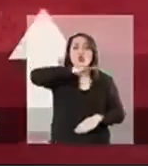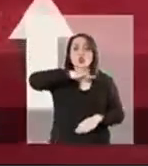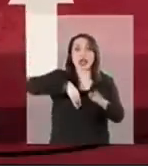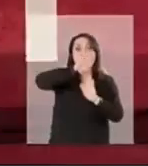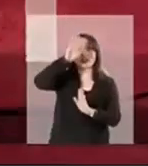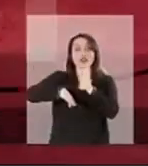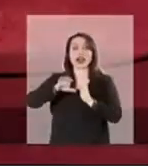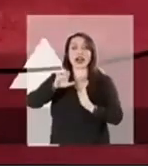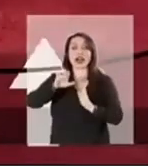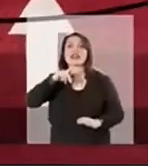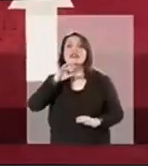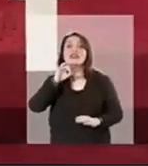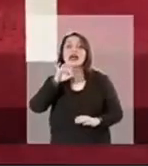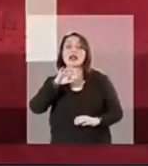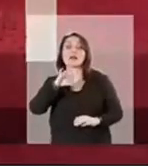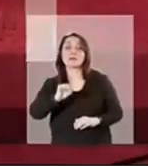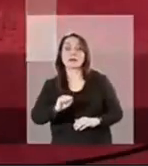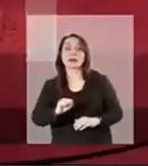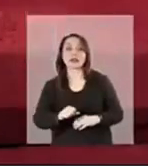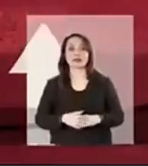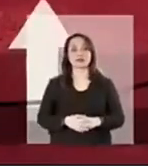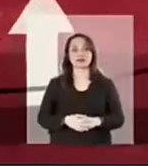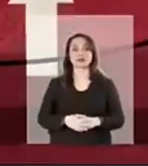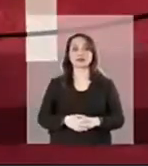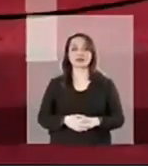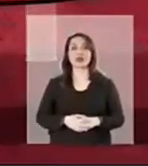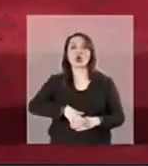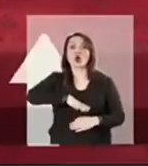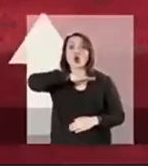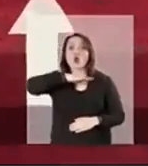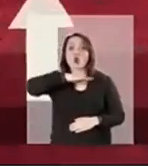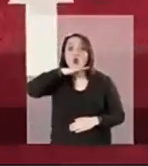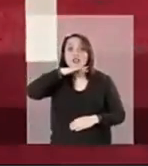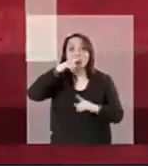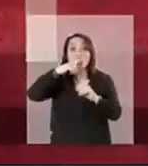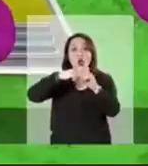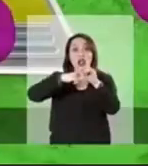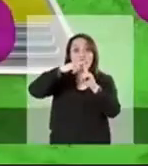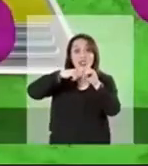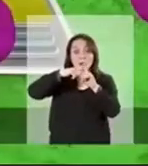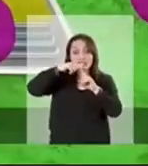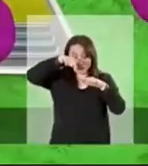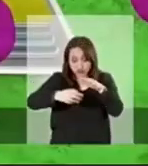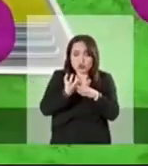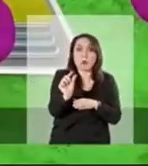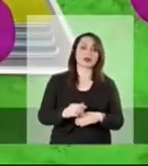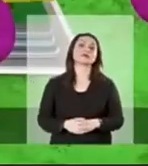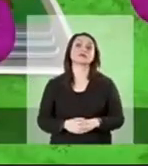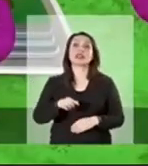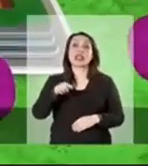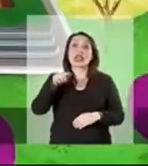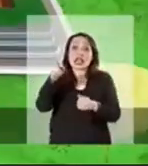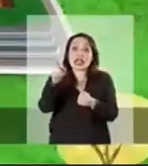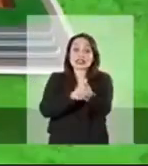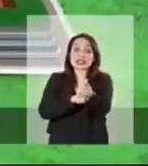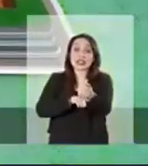alta entalpía y también aplicaciones de baja entalpía, utilizando la temperatura de poca profundidad de la Tierra. Esta energía